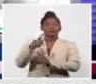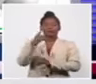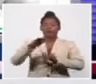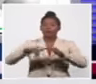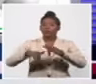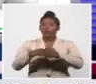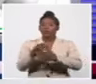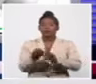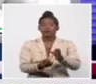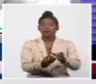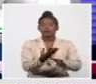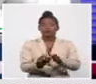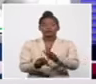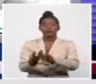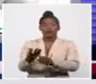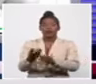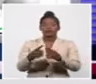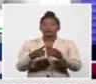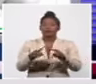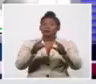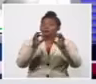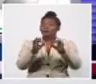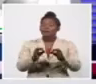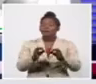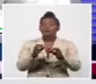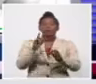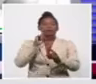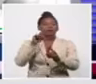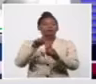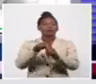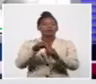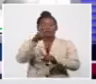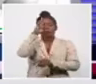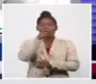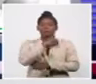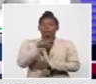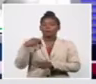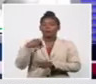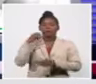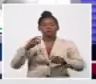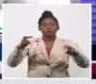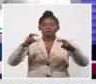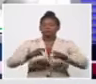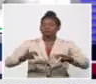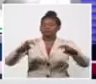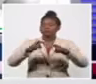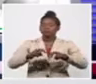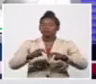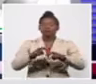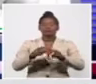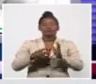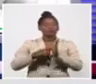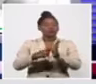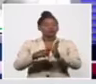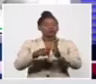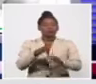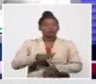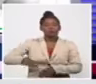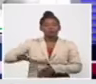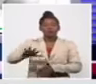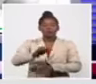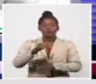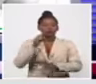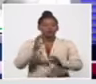propósito de la autoridad sanitaria es llamar a elevar la percepción de riesgo de cada cubano ante el rebrote de la enfermedad en